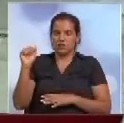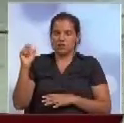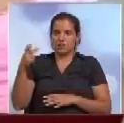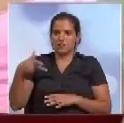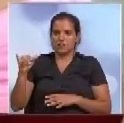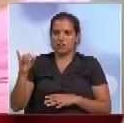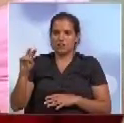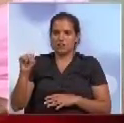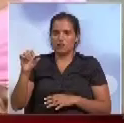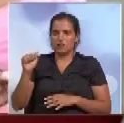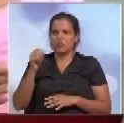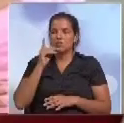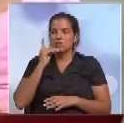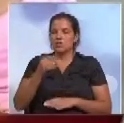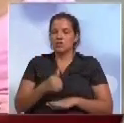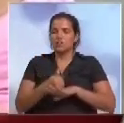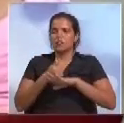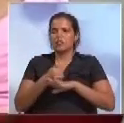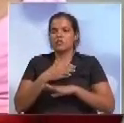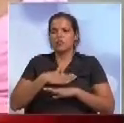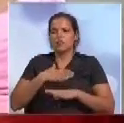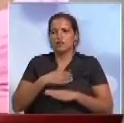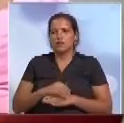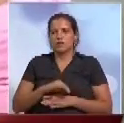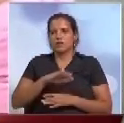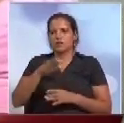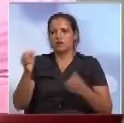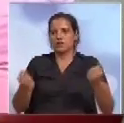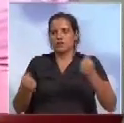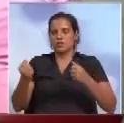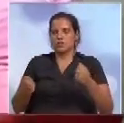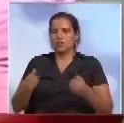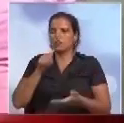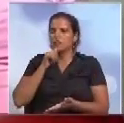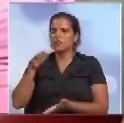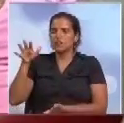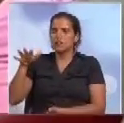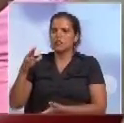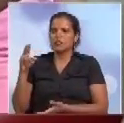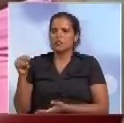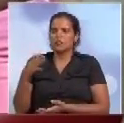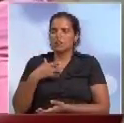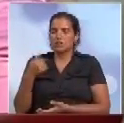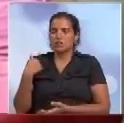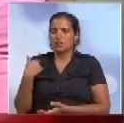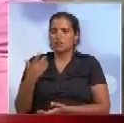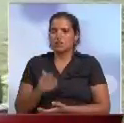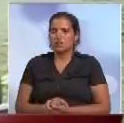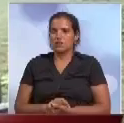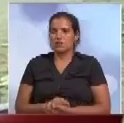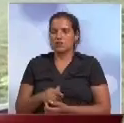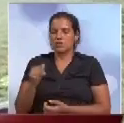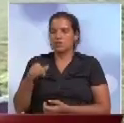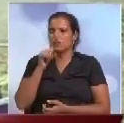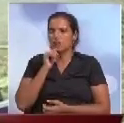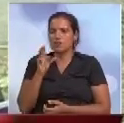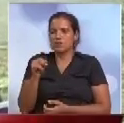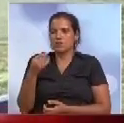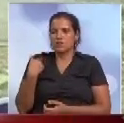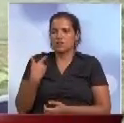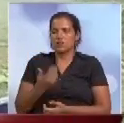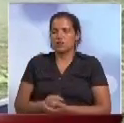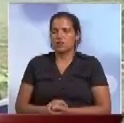pidió a las autoridades competentes que les envíen los tanqueros con agua, por lo que no están siendo abastecidos con el líquido vital. Aquí el agua no nos